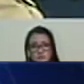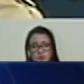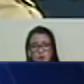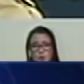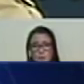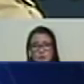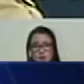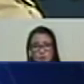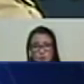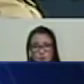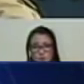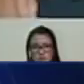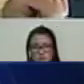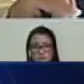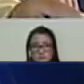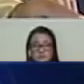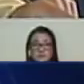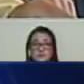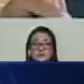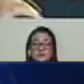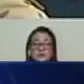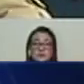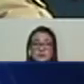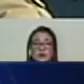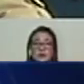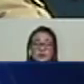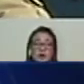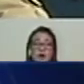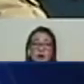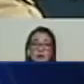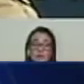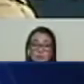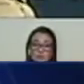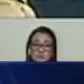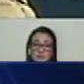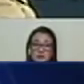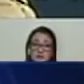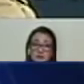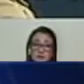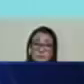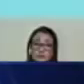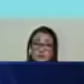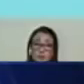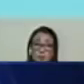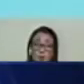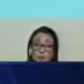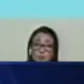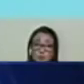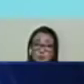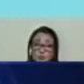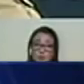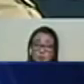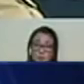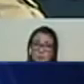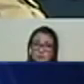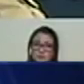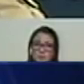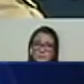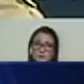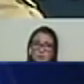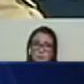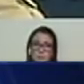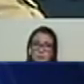en las elecciones de gobernadores de octubre del 2017, obtuvimos 54% del voto nacional